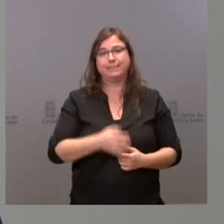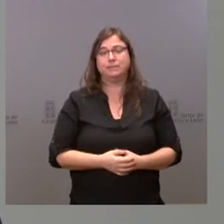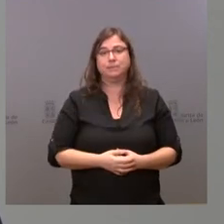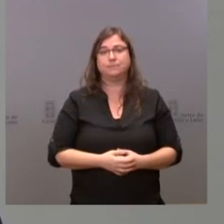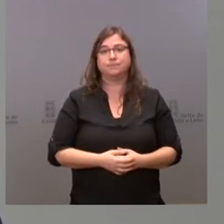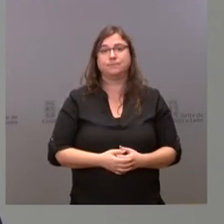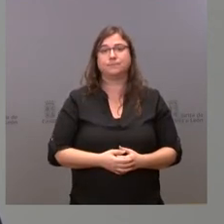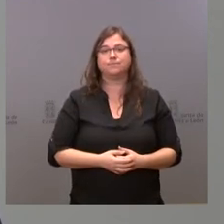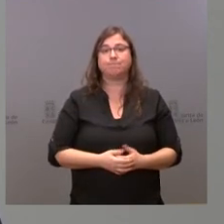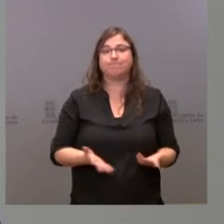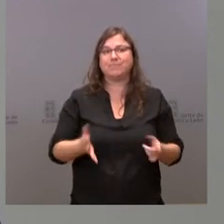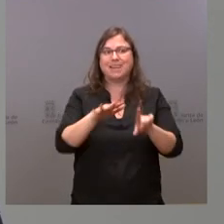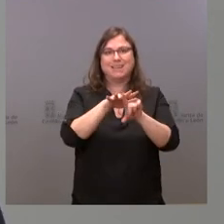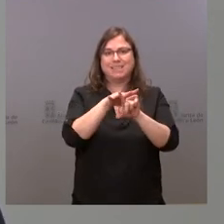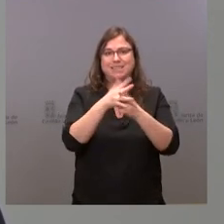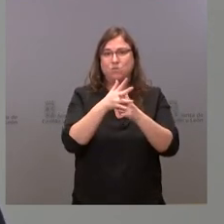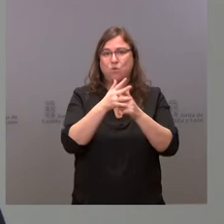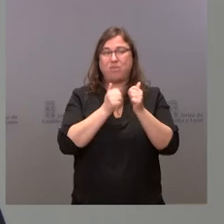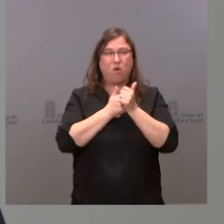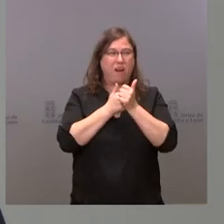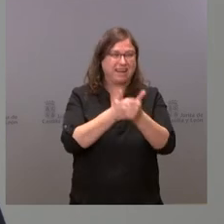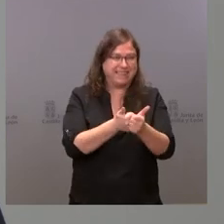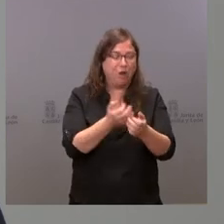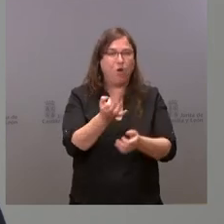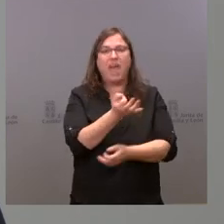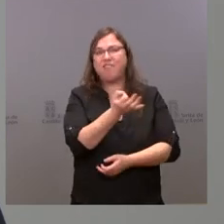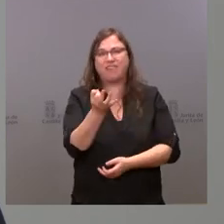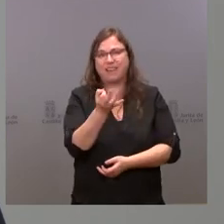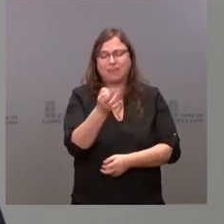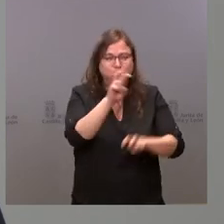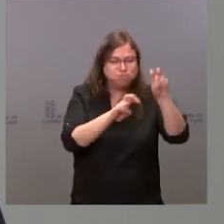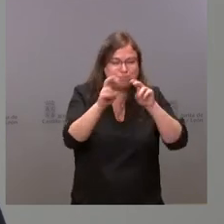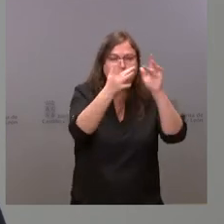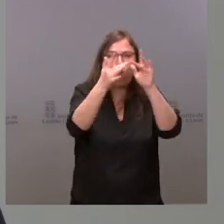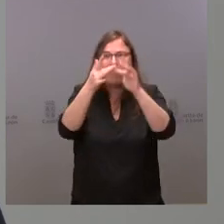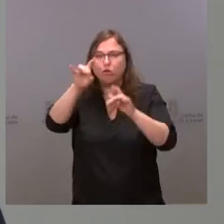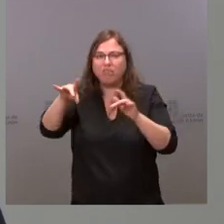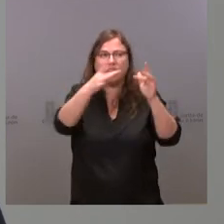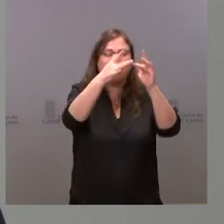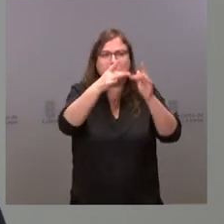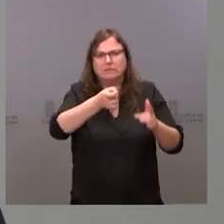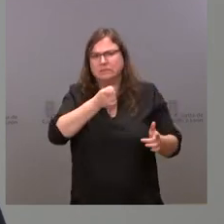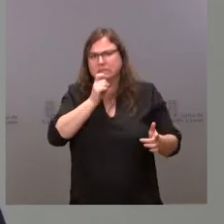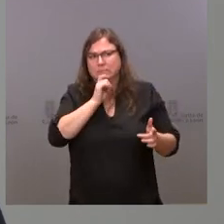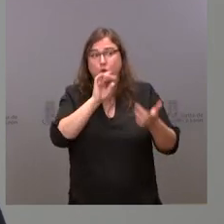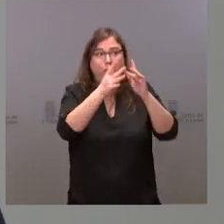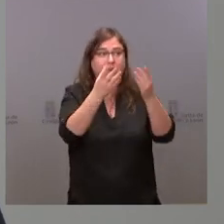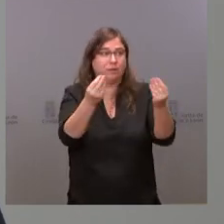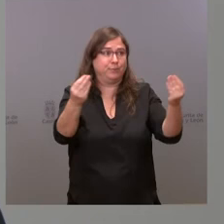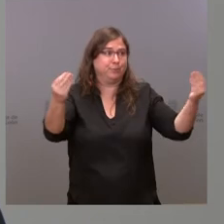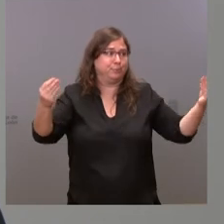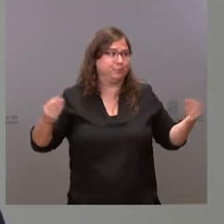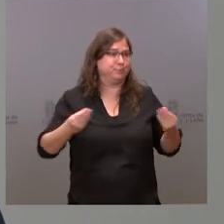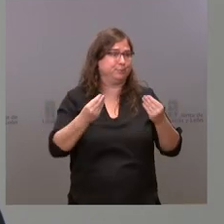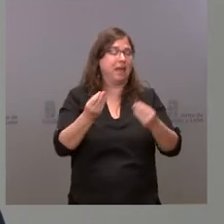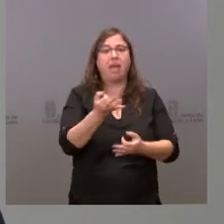es una situación a la cual rastreo pierde mucha eficacia hay muchos contactos y bueno pues no es la situación más eficaz y